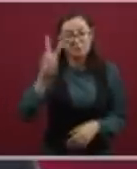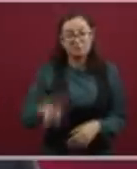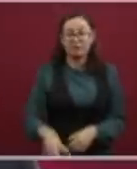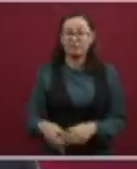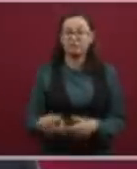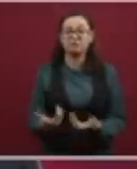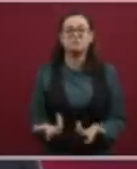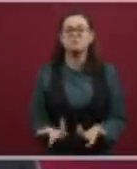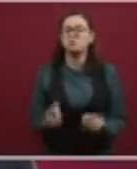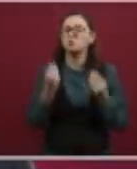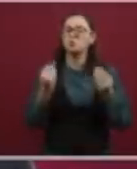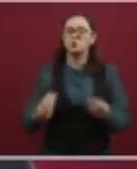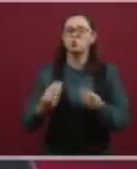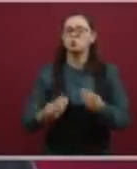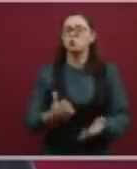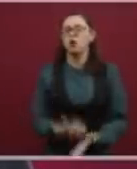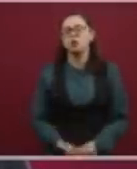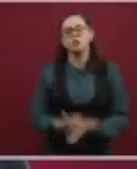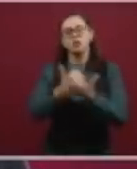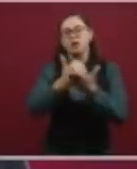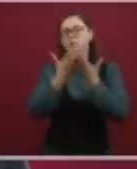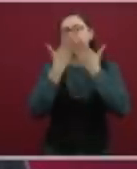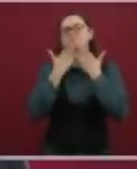el que no haya corrupción tolerada.